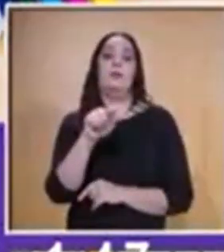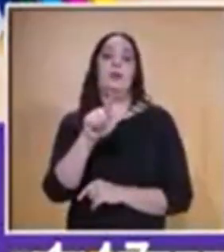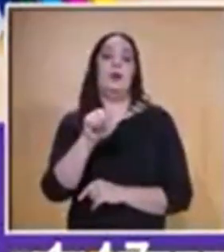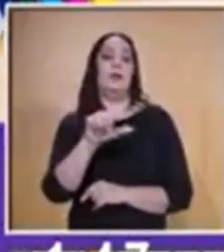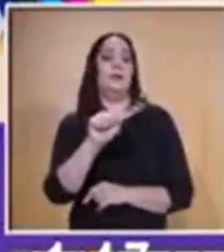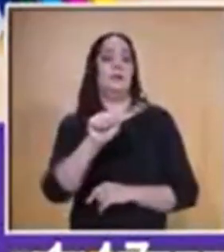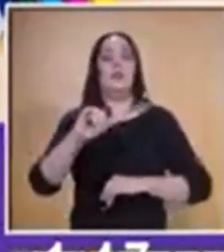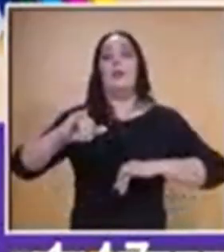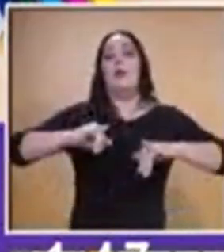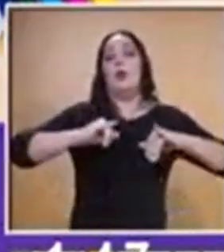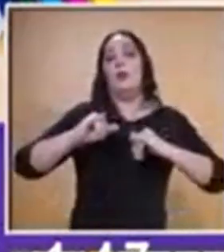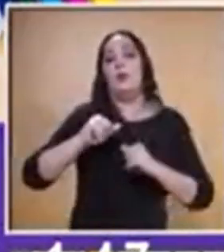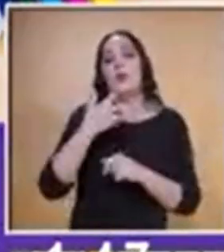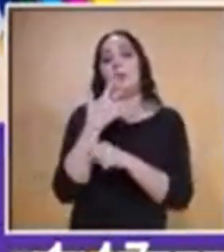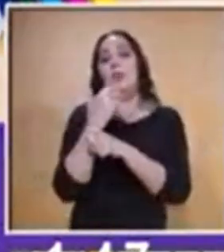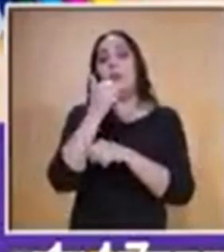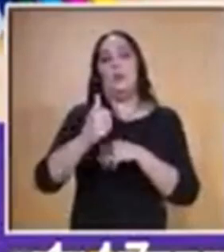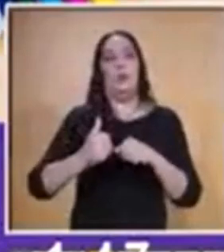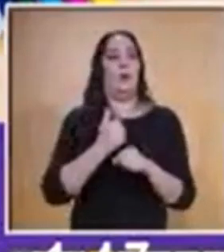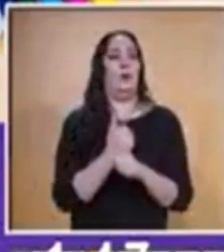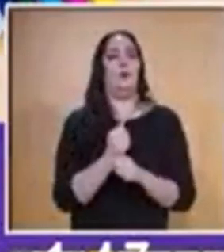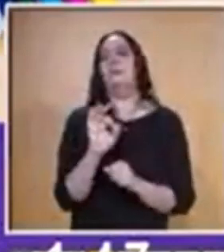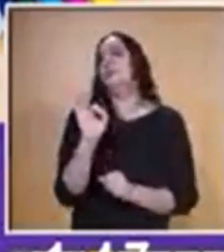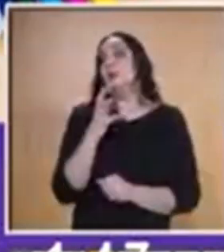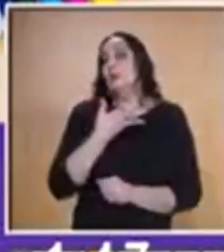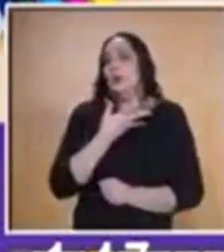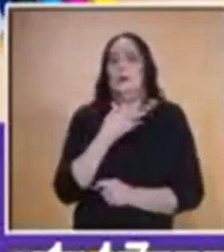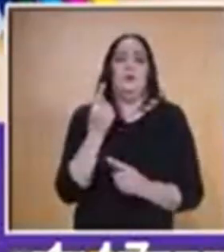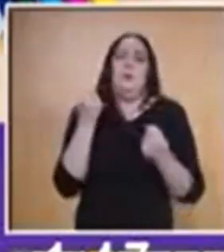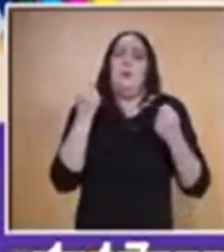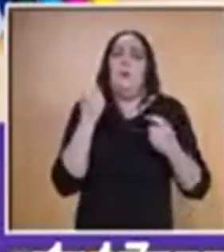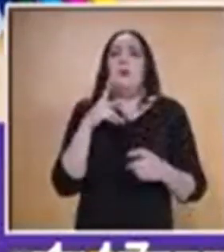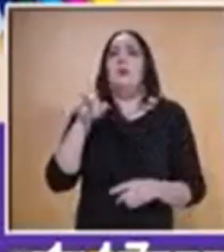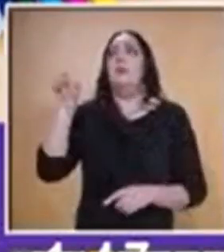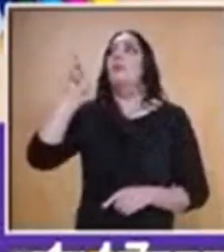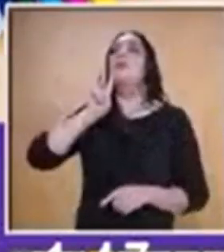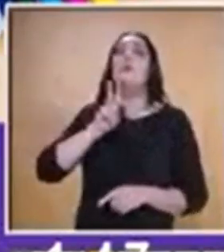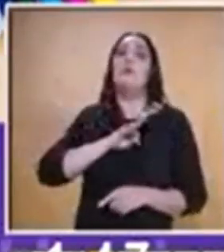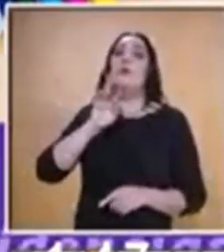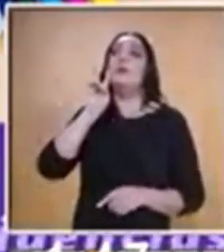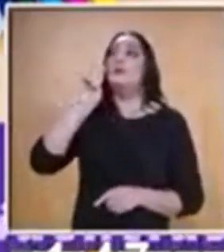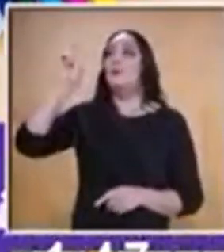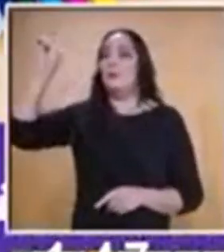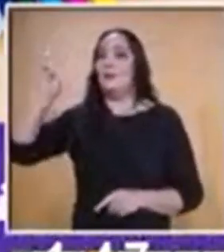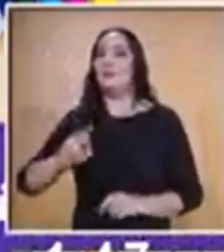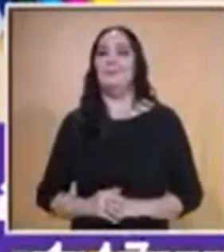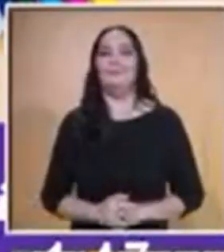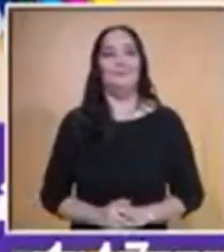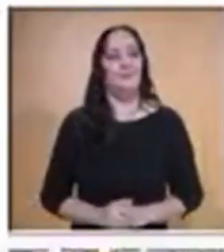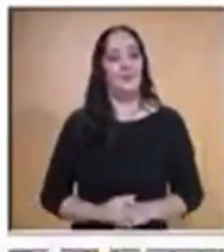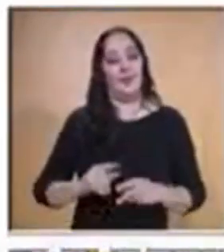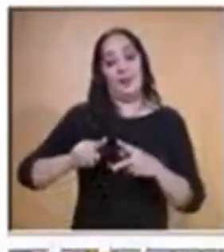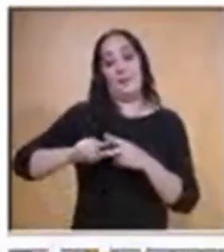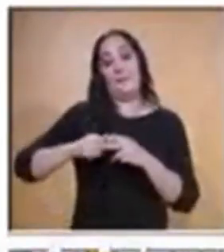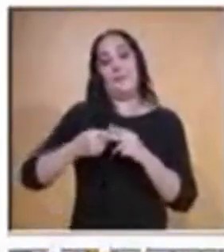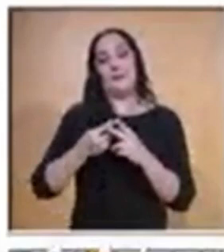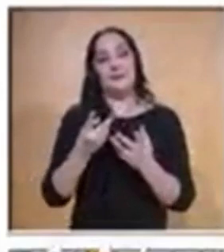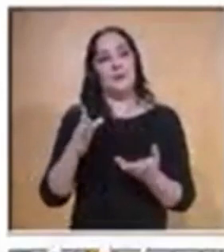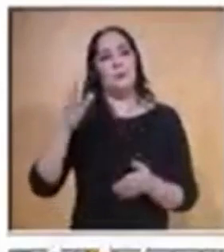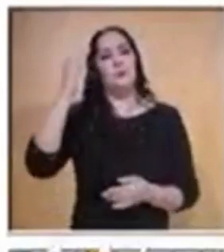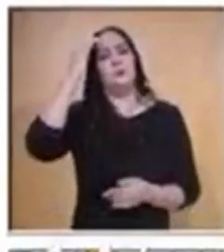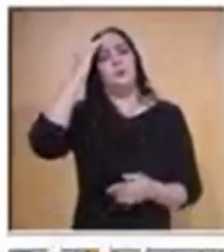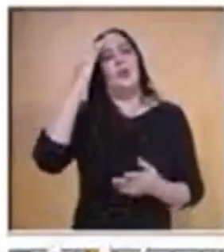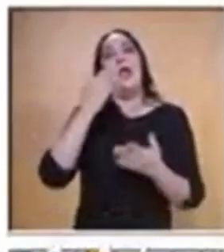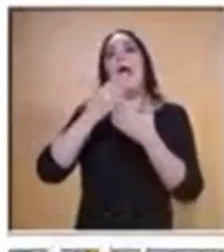en pantalla vamos a proyectar las páginas que se van a necesitar. Vamos a empezar con una activación de conocimientos